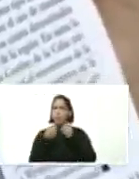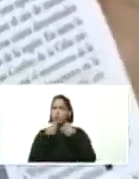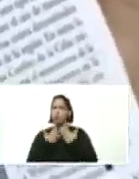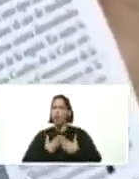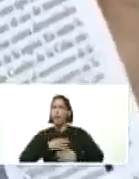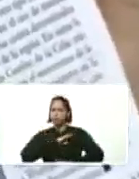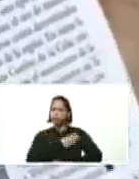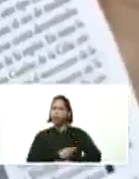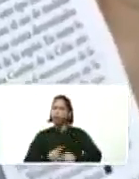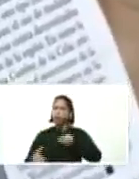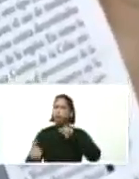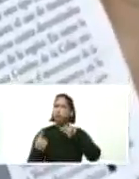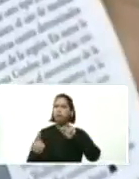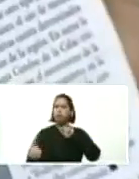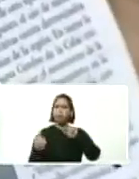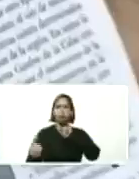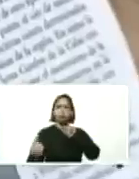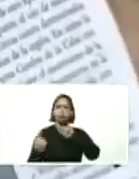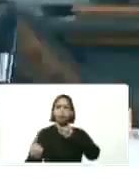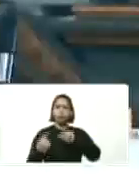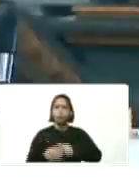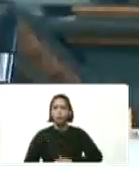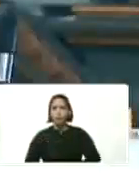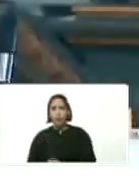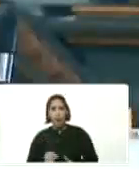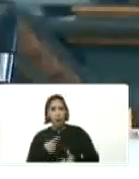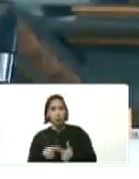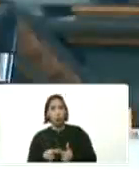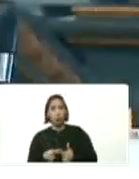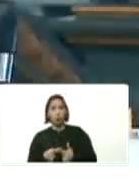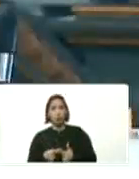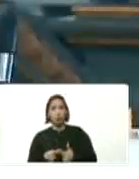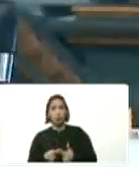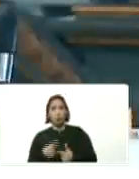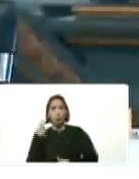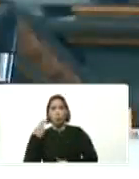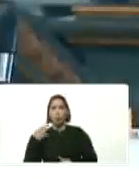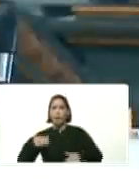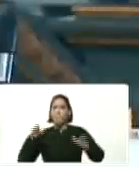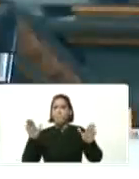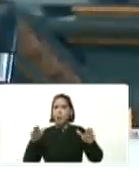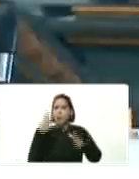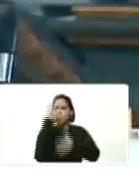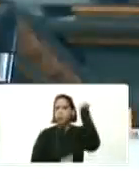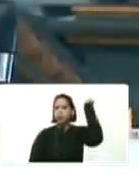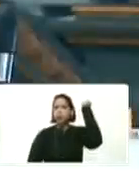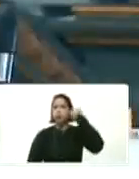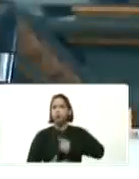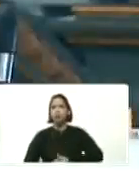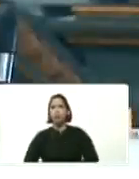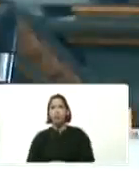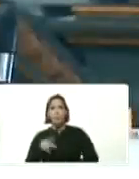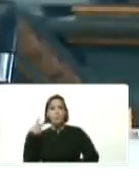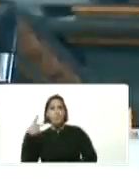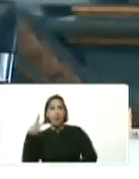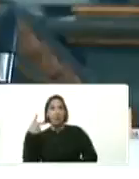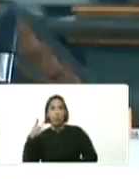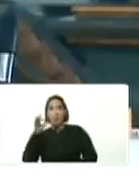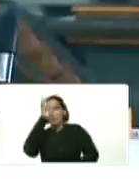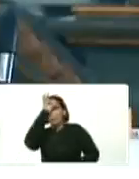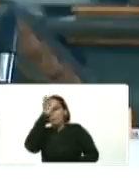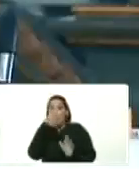pelea. Le piqué, y el gallo de Uruguay voló huyendo, mi compadre. Y el de Paraguay, que no me sé el